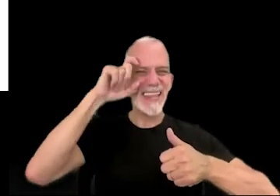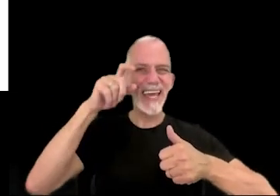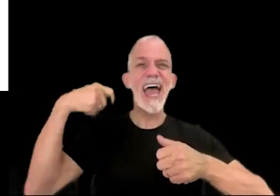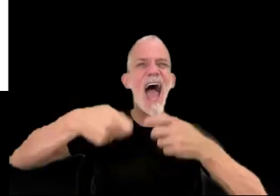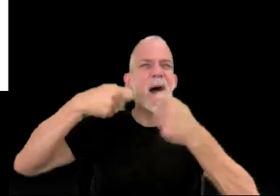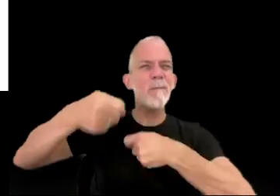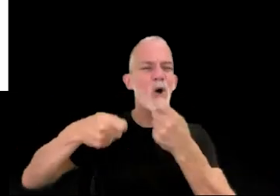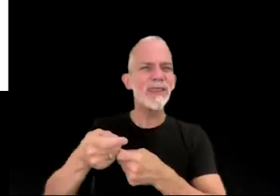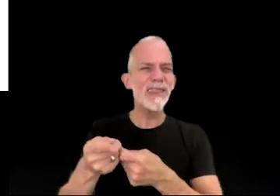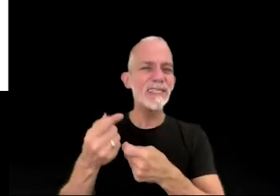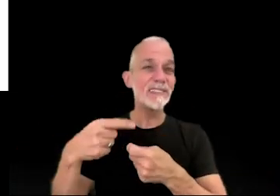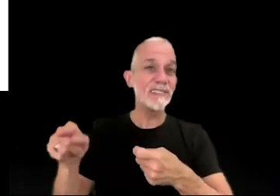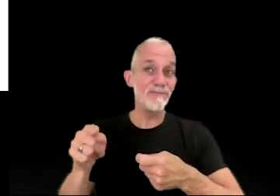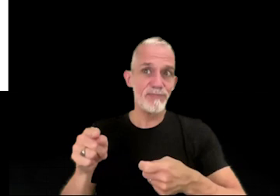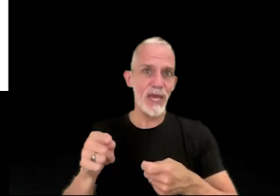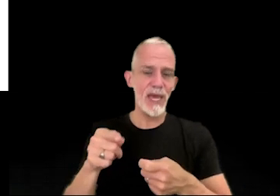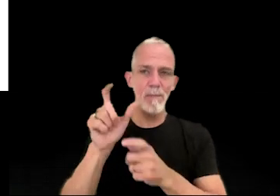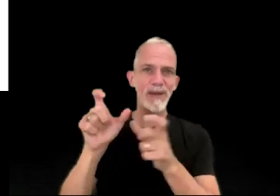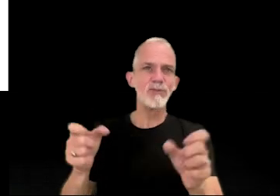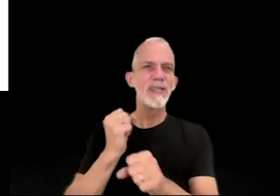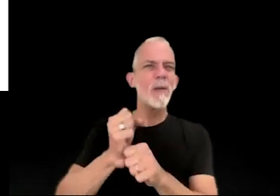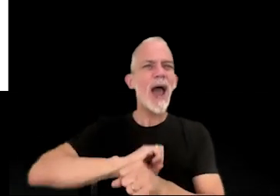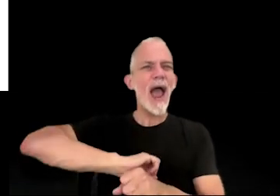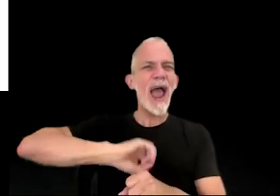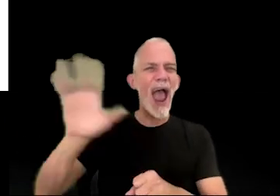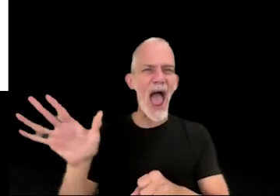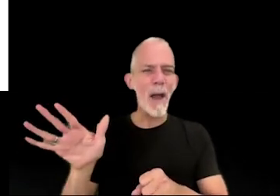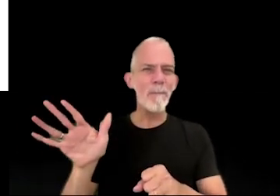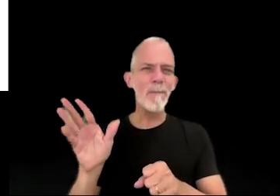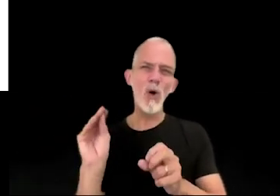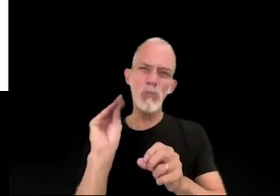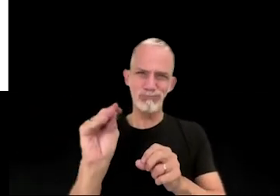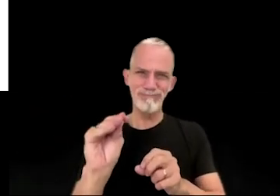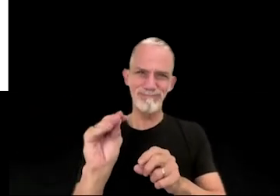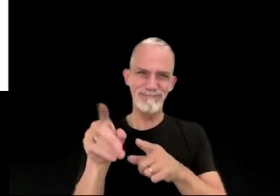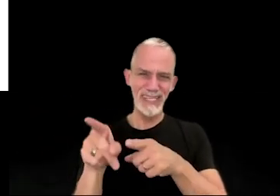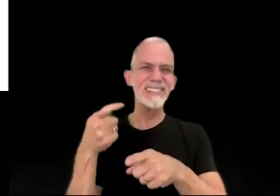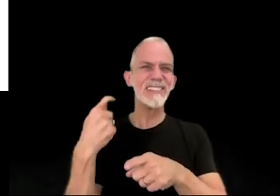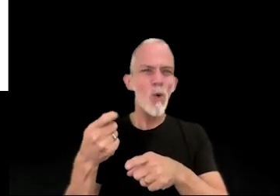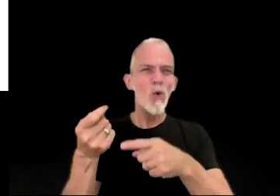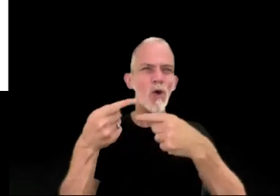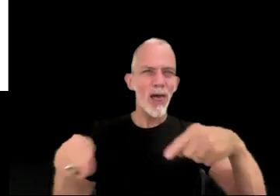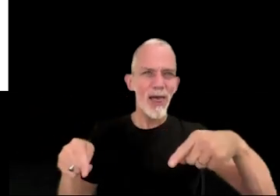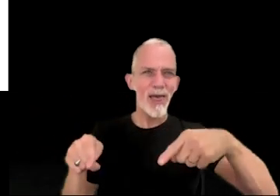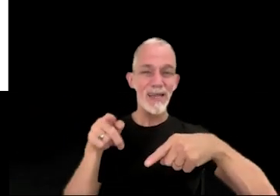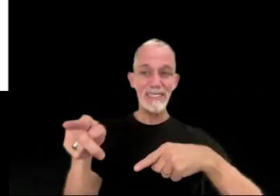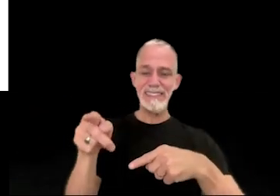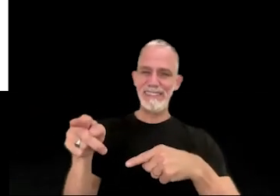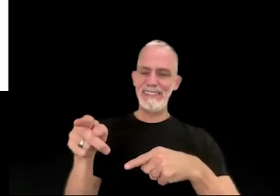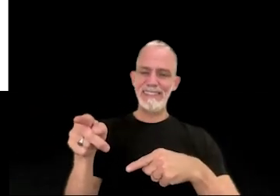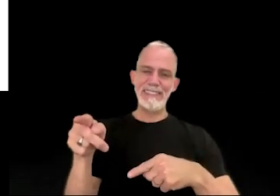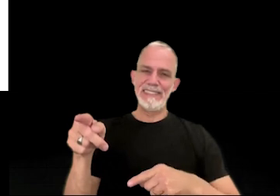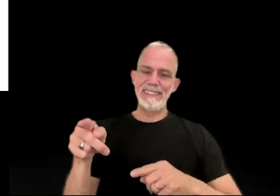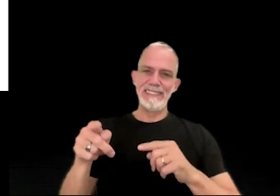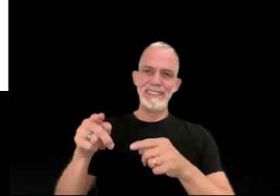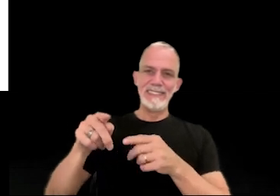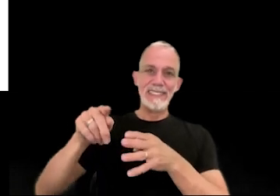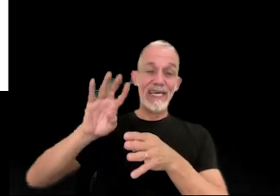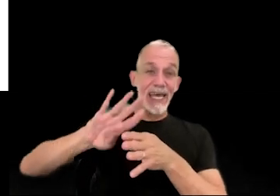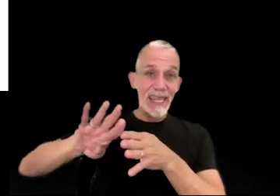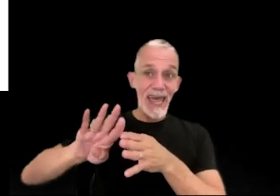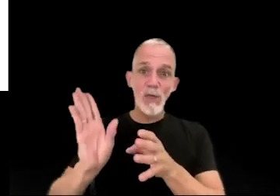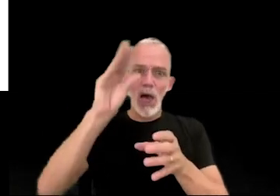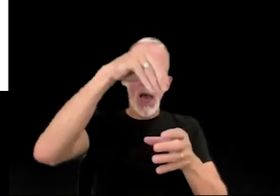contribuciones de los trabajadores rurales. Estas obligaciones no serían, no están dentro de